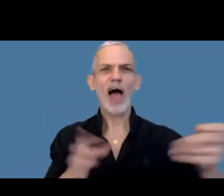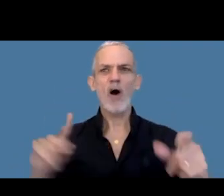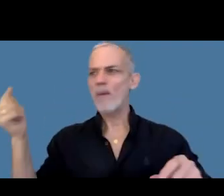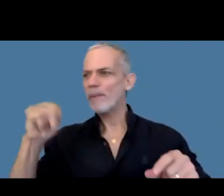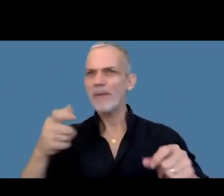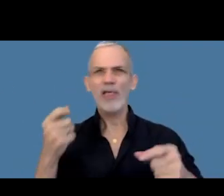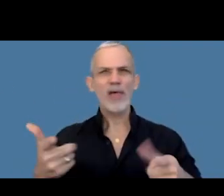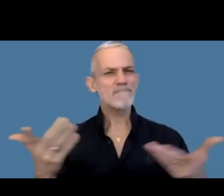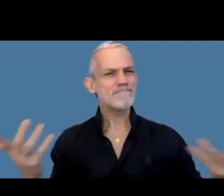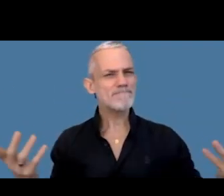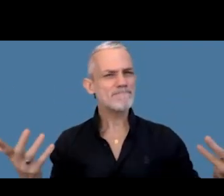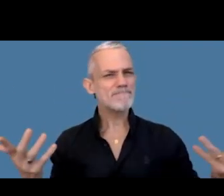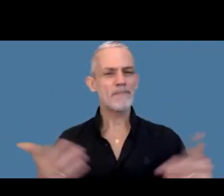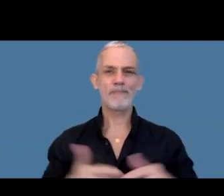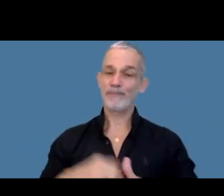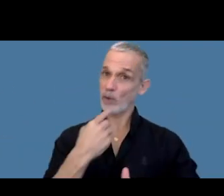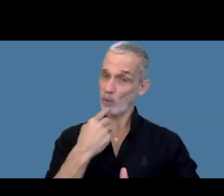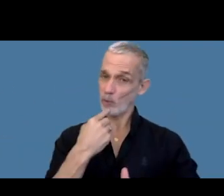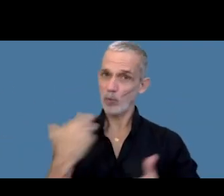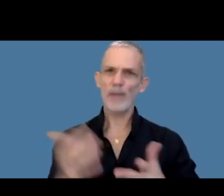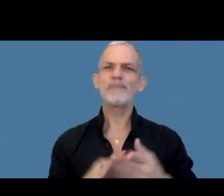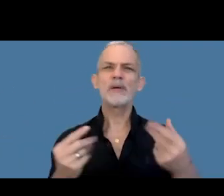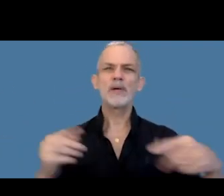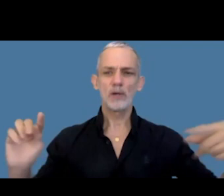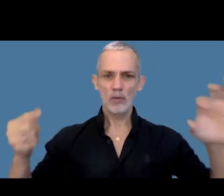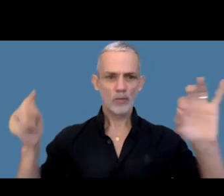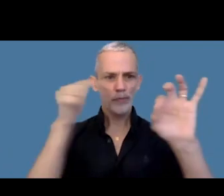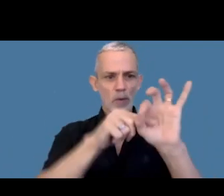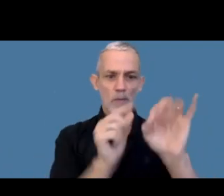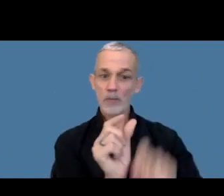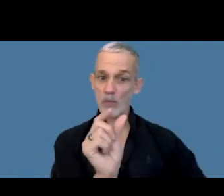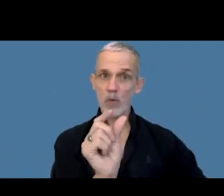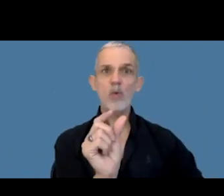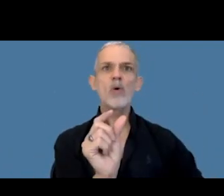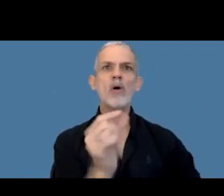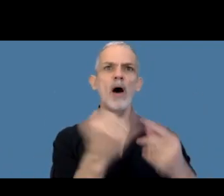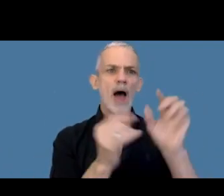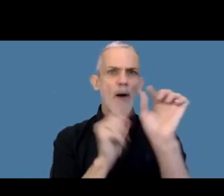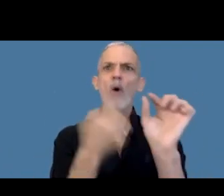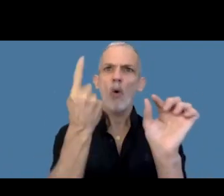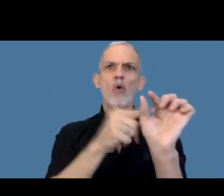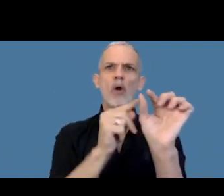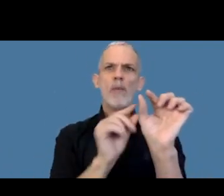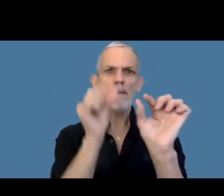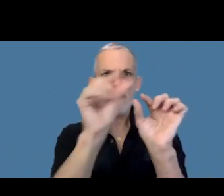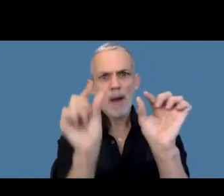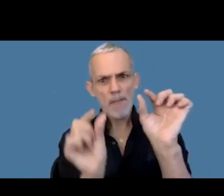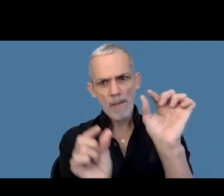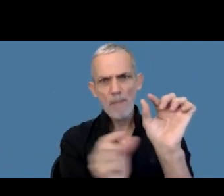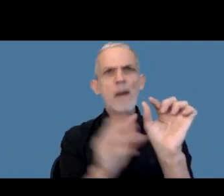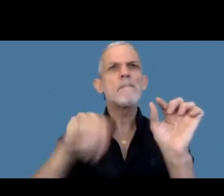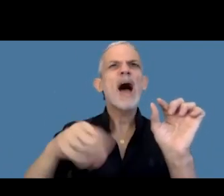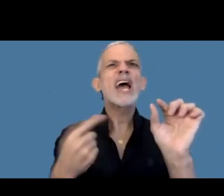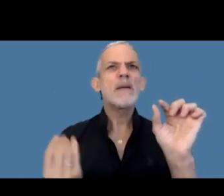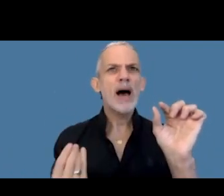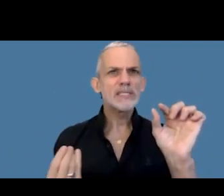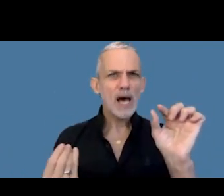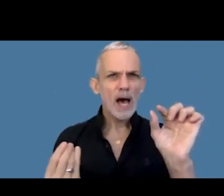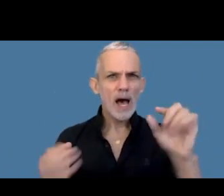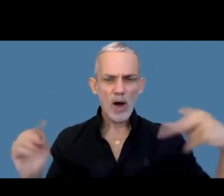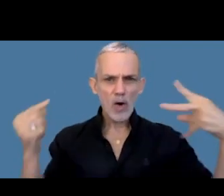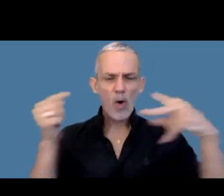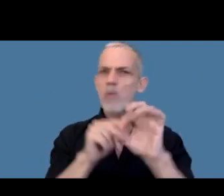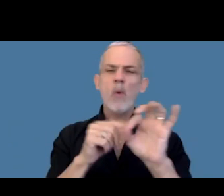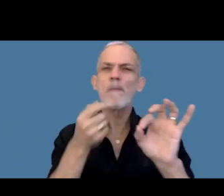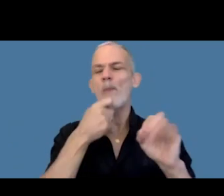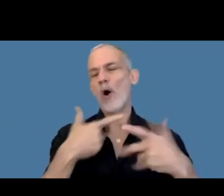¿Qué se hace con los embriones supernumerarios? O sea, ¿qué pasa si,